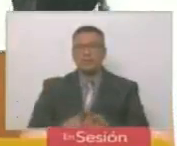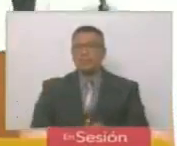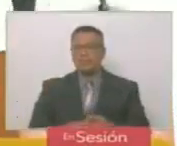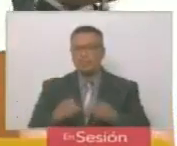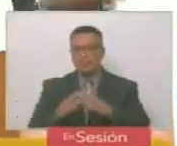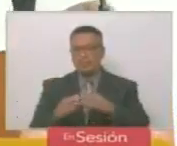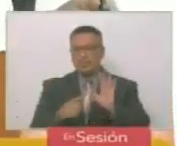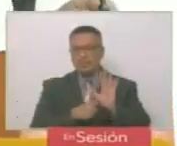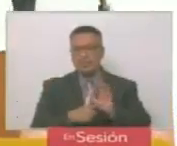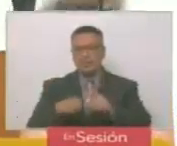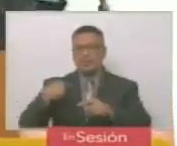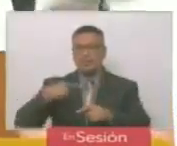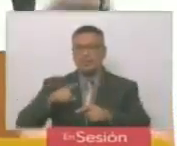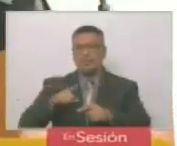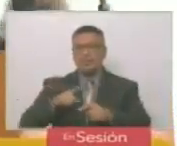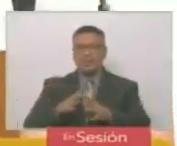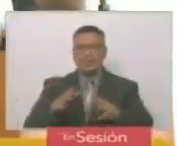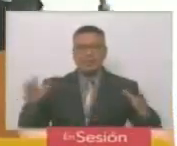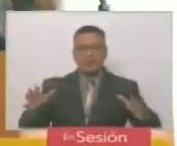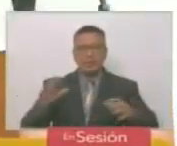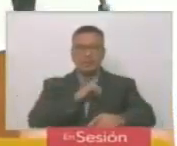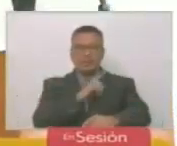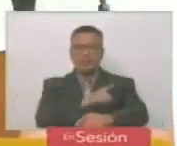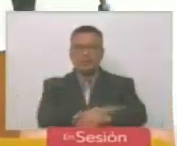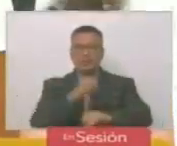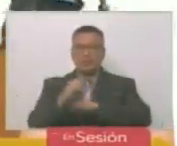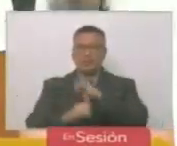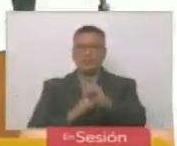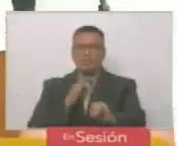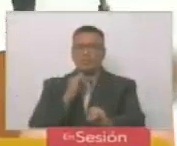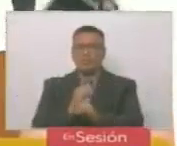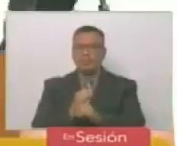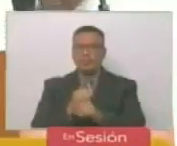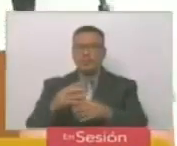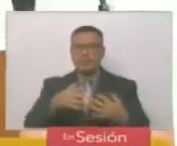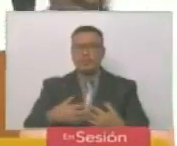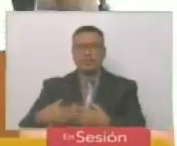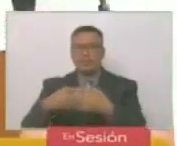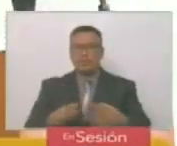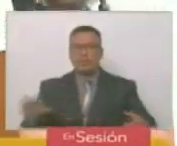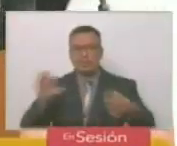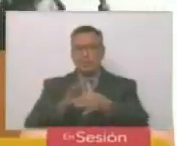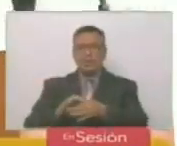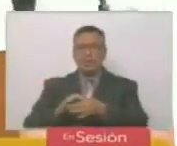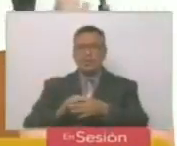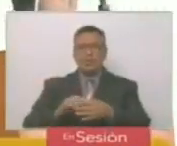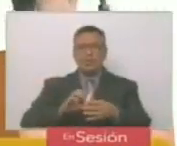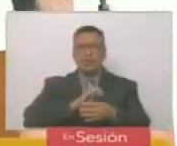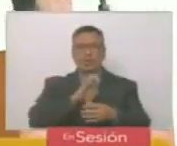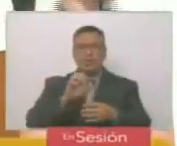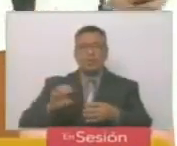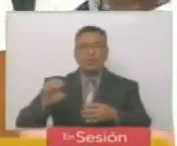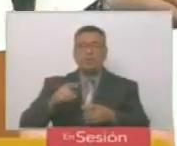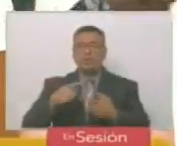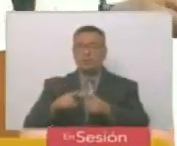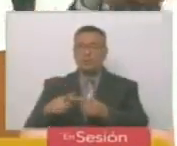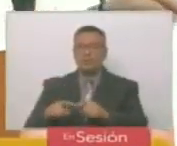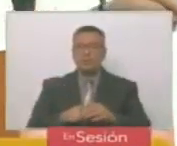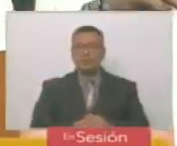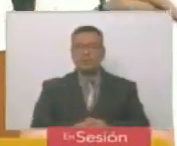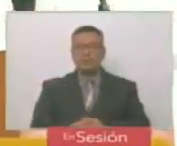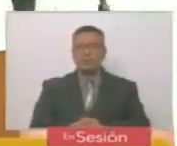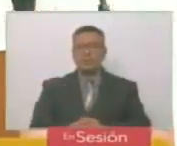de comando de las grandes potencias internacionales, Estados Unidos, la Unión Europea, entre otros.